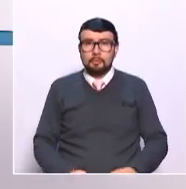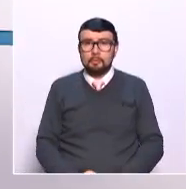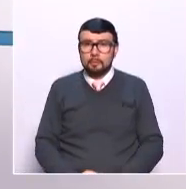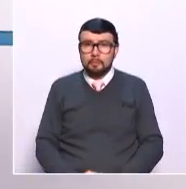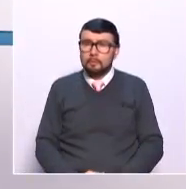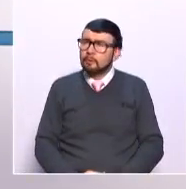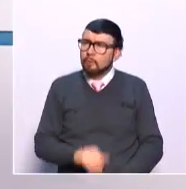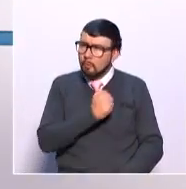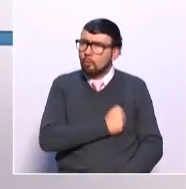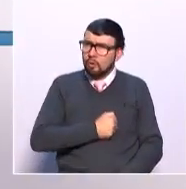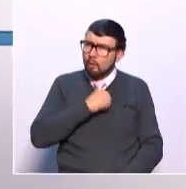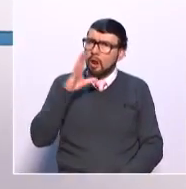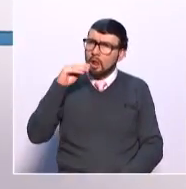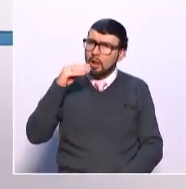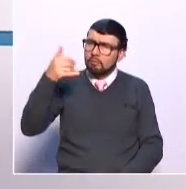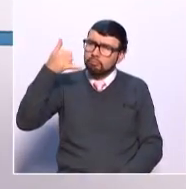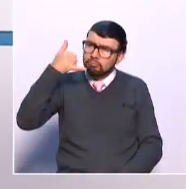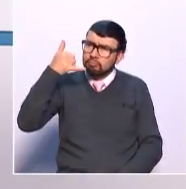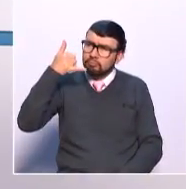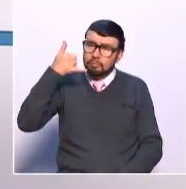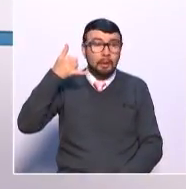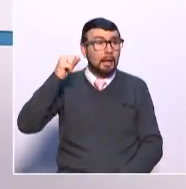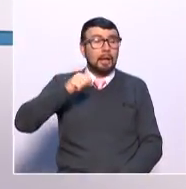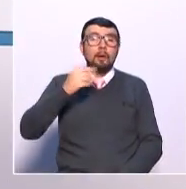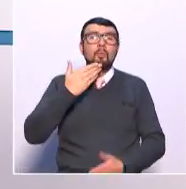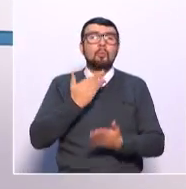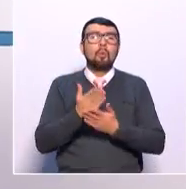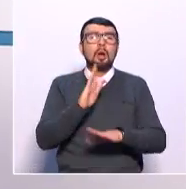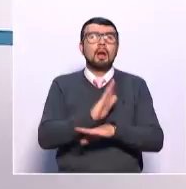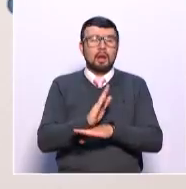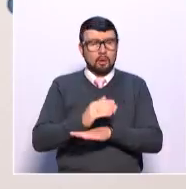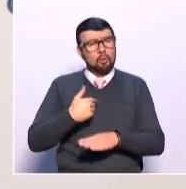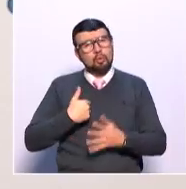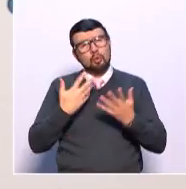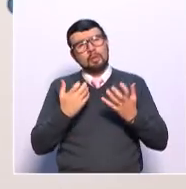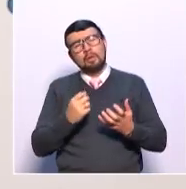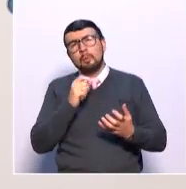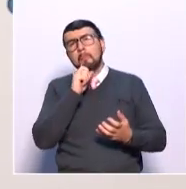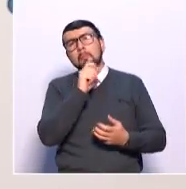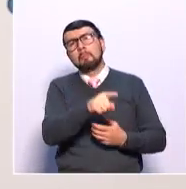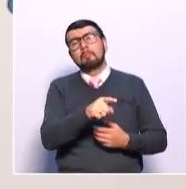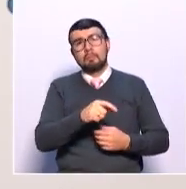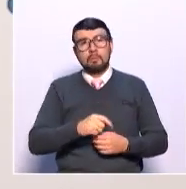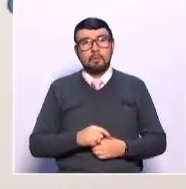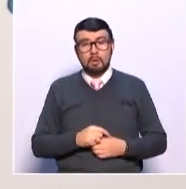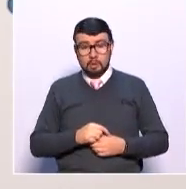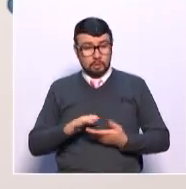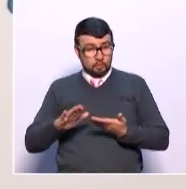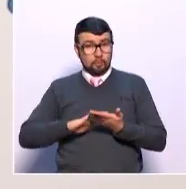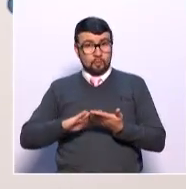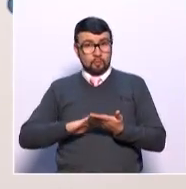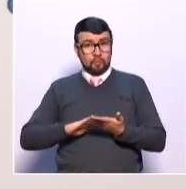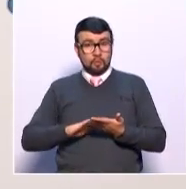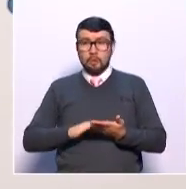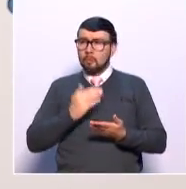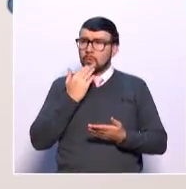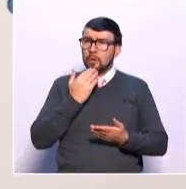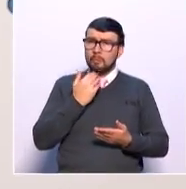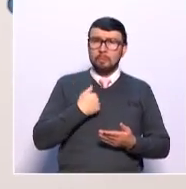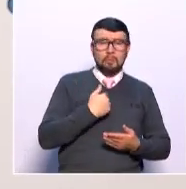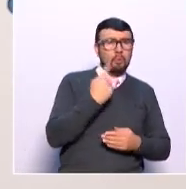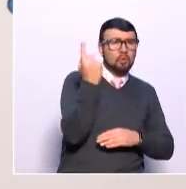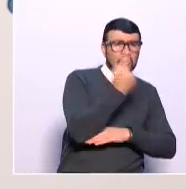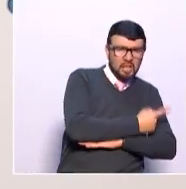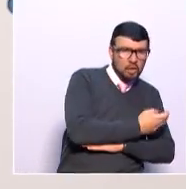adelante lo escuchamos buenas tardes quisiera saber qué está tan curativo es el del ayuno intermitente que